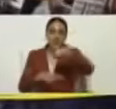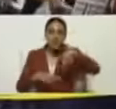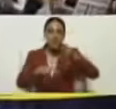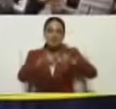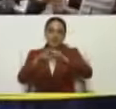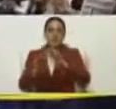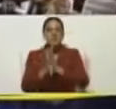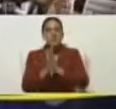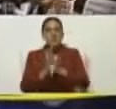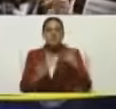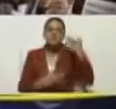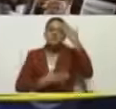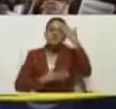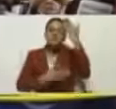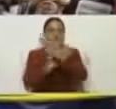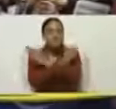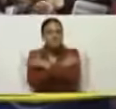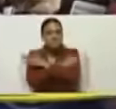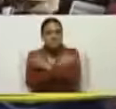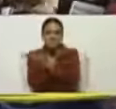Mi saludo